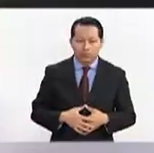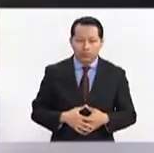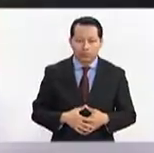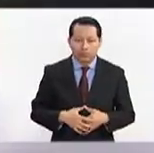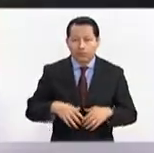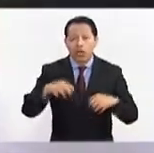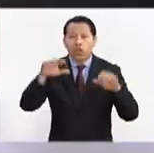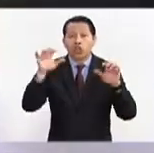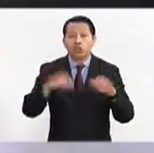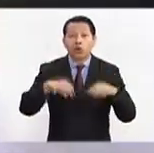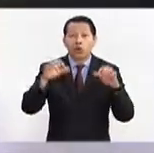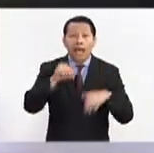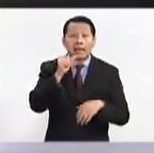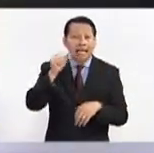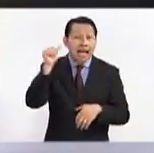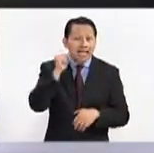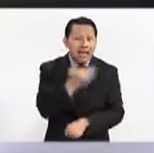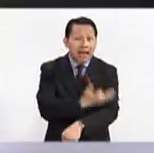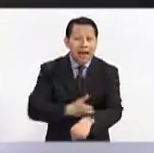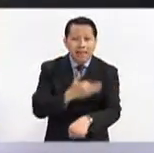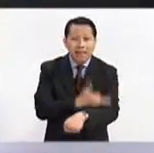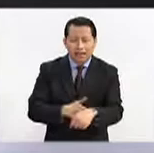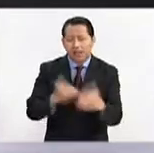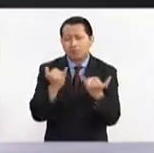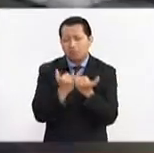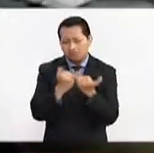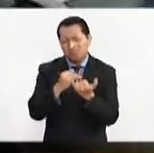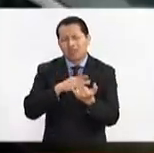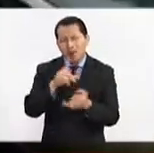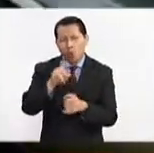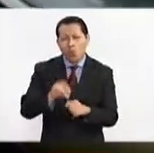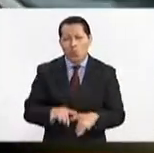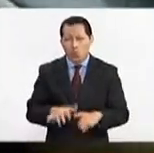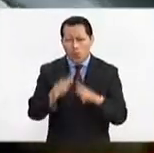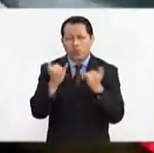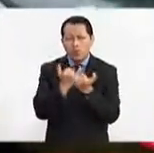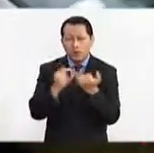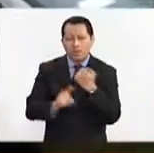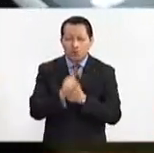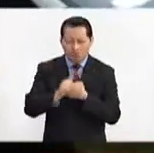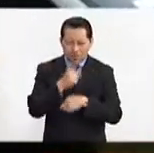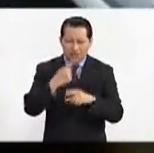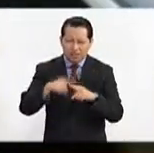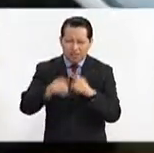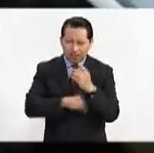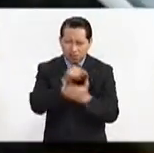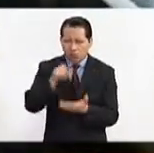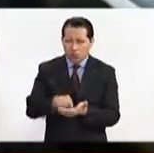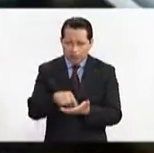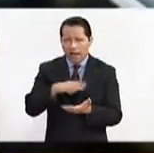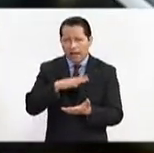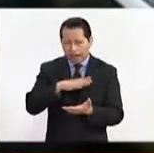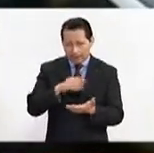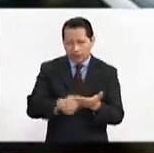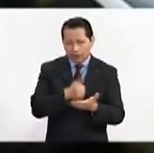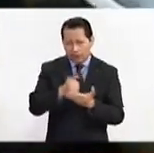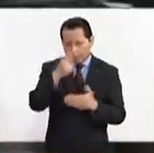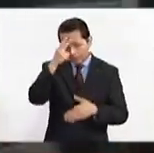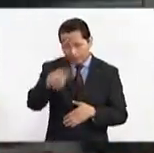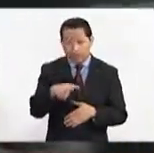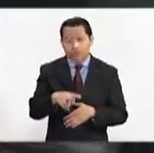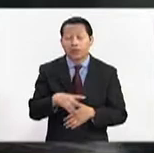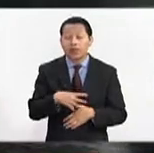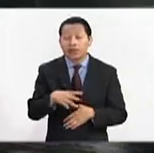Las lluvias fuertes de ayer por la tarde en la Ciudad de México dejaron encharcamiento y también afectaciones en diversas zonas de la capital.